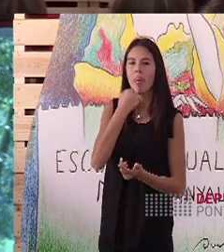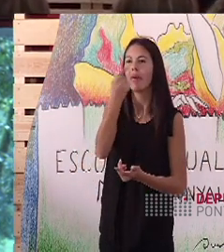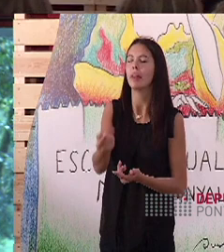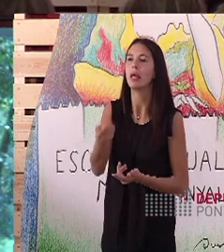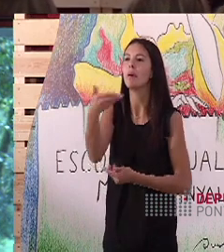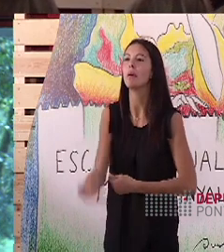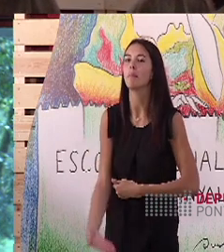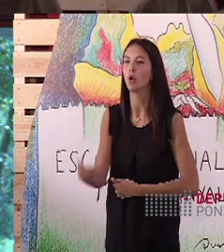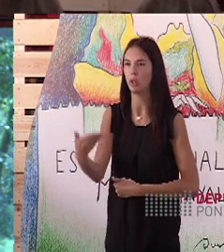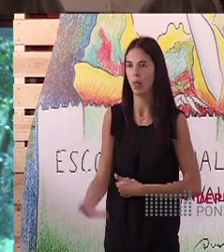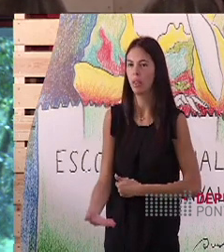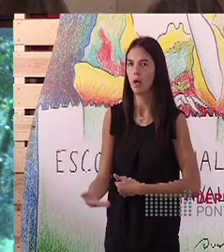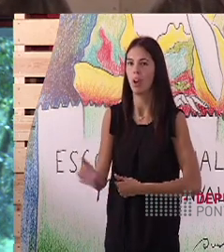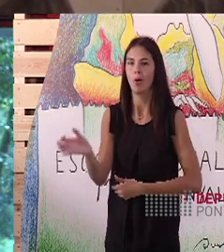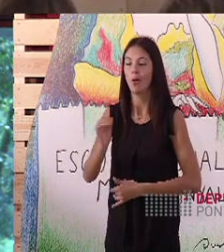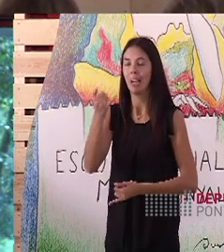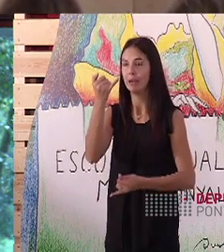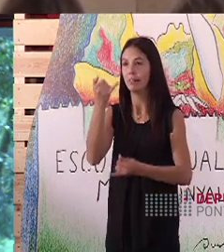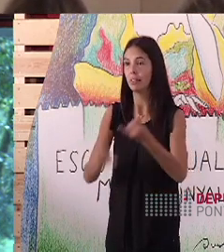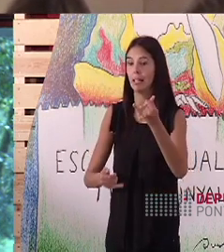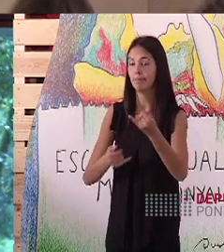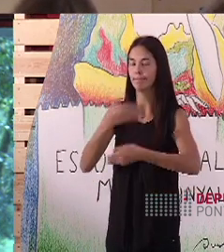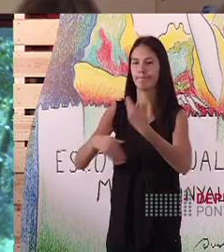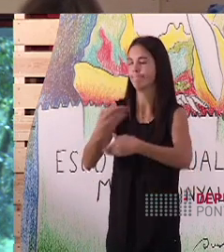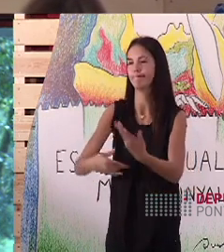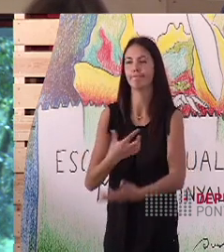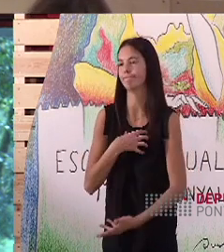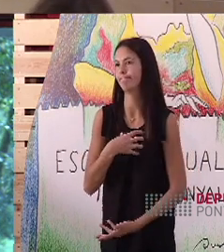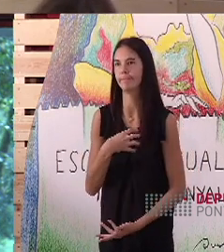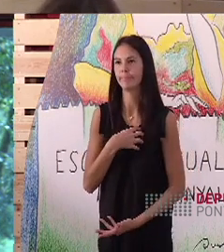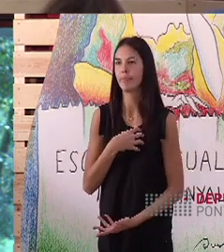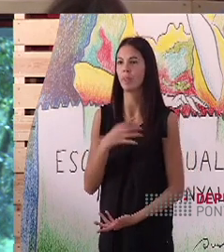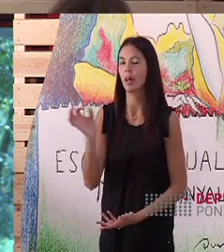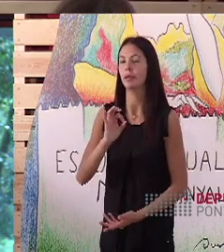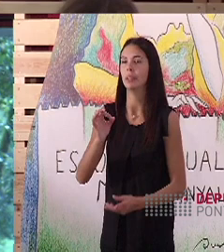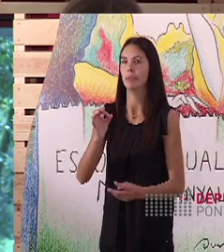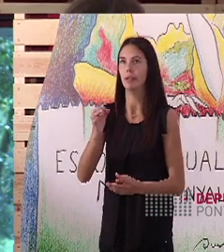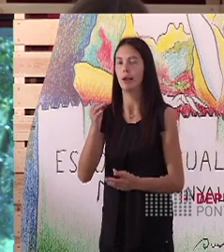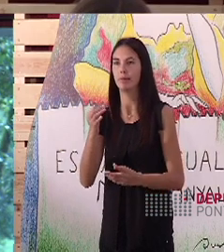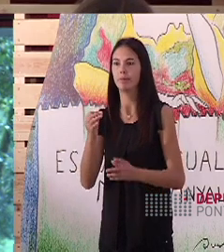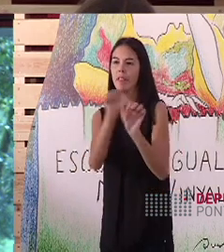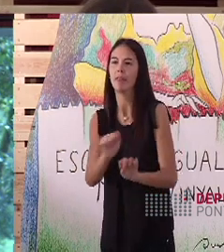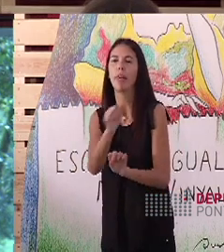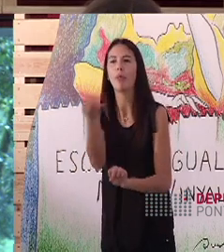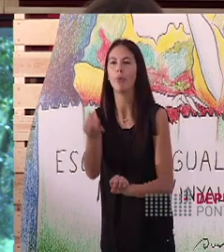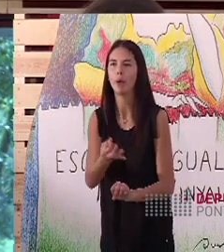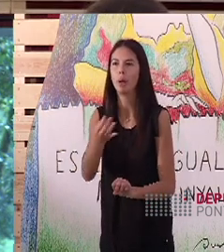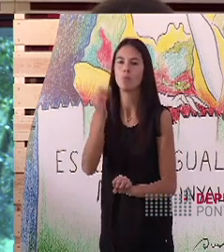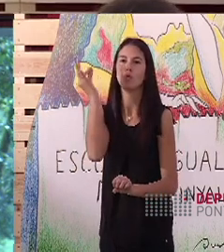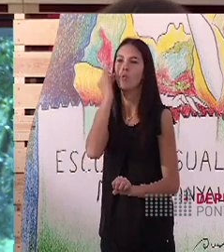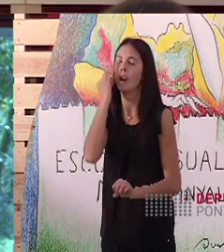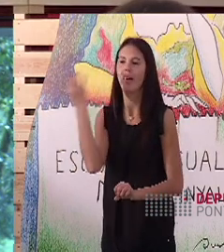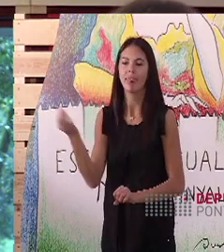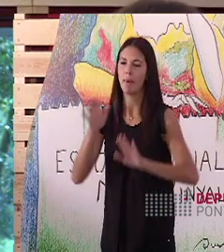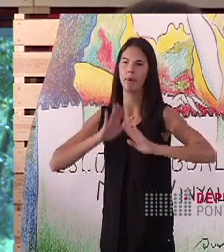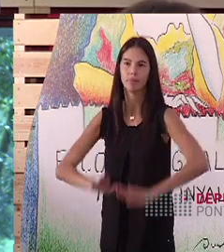importancia disto, ou non vamos a seguir avanzando e, sobre todo, defendendo pois que as mulleres temos que